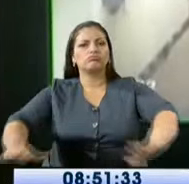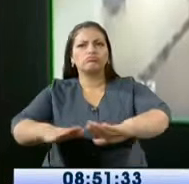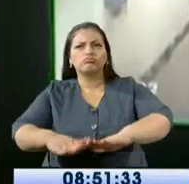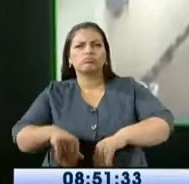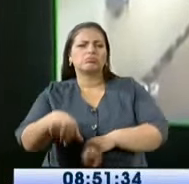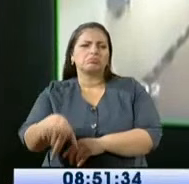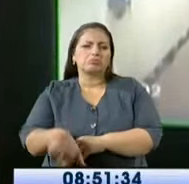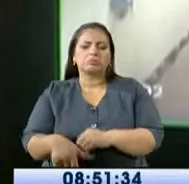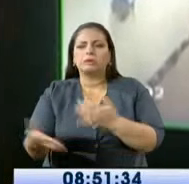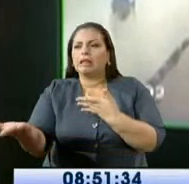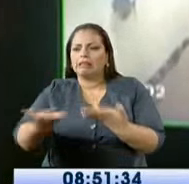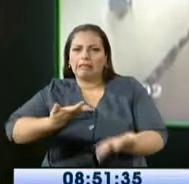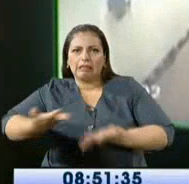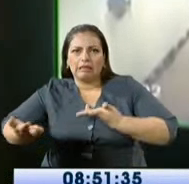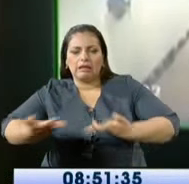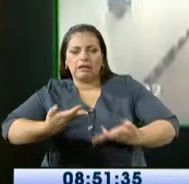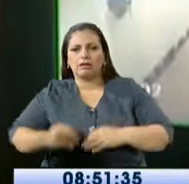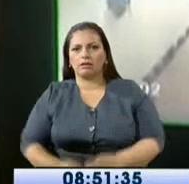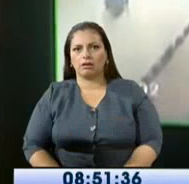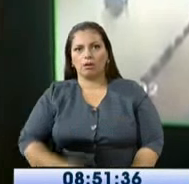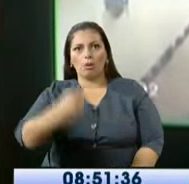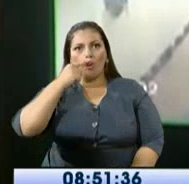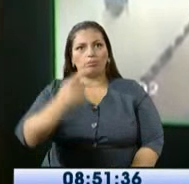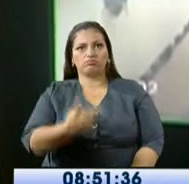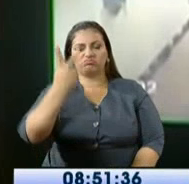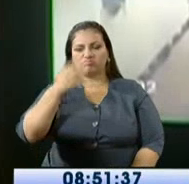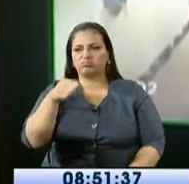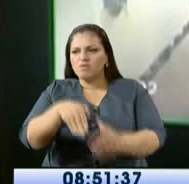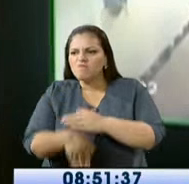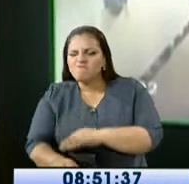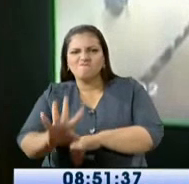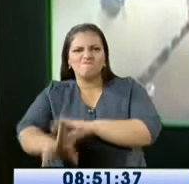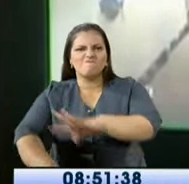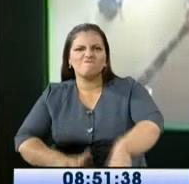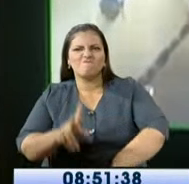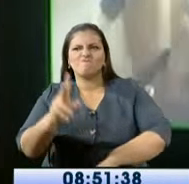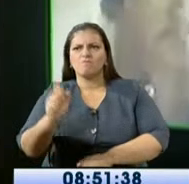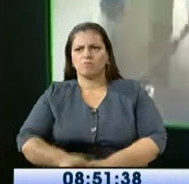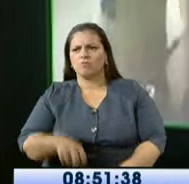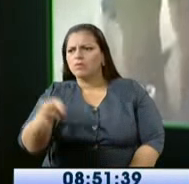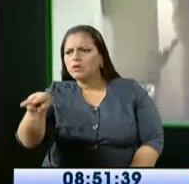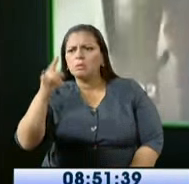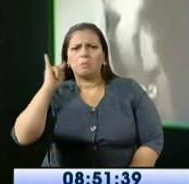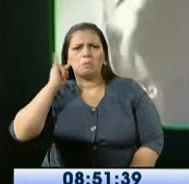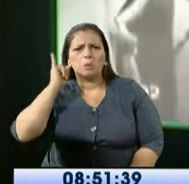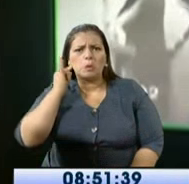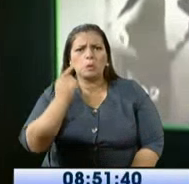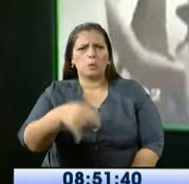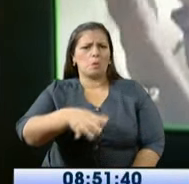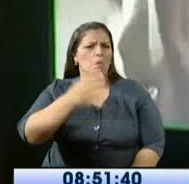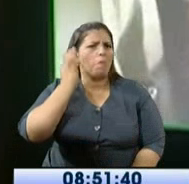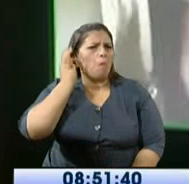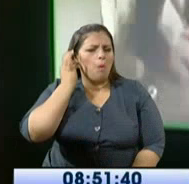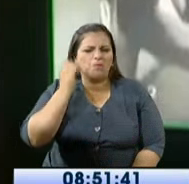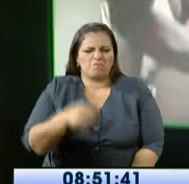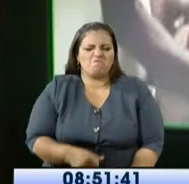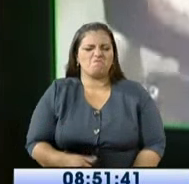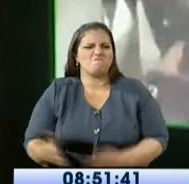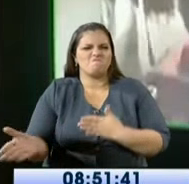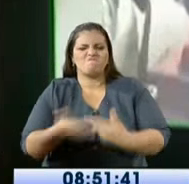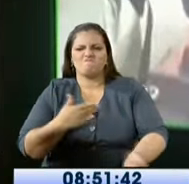importó que en el sitio habían mujeres y niños. El hecho quedó grabado en una cámara de seguridad del local. Se puede